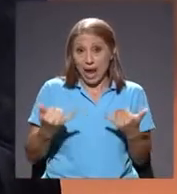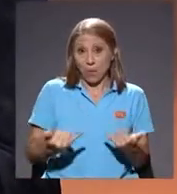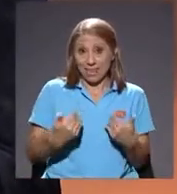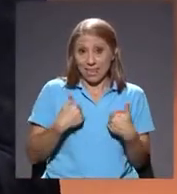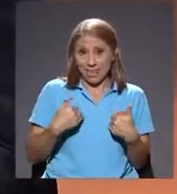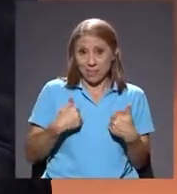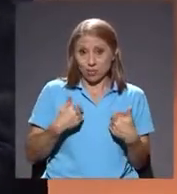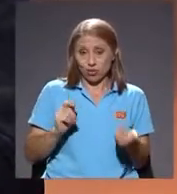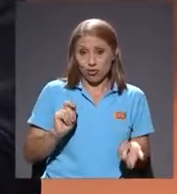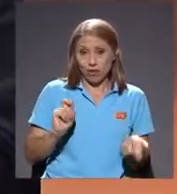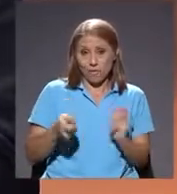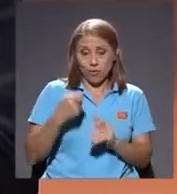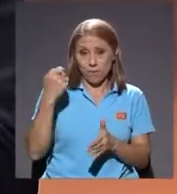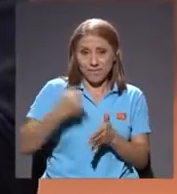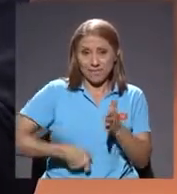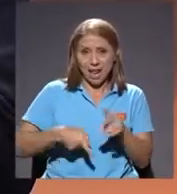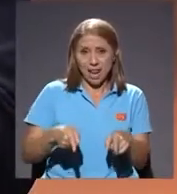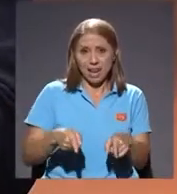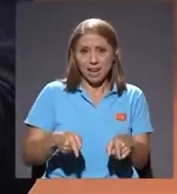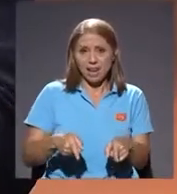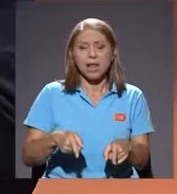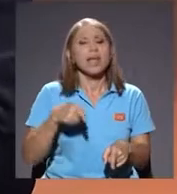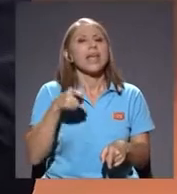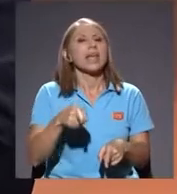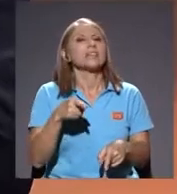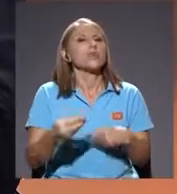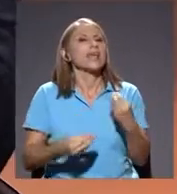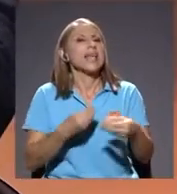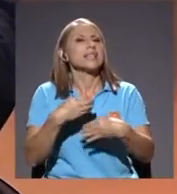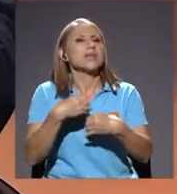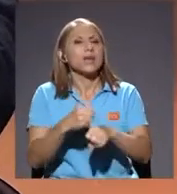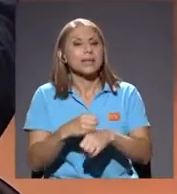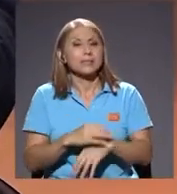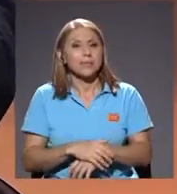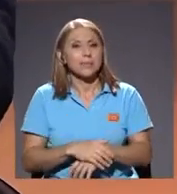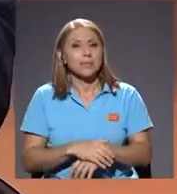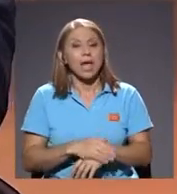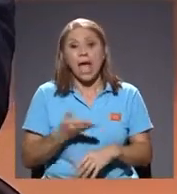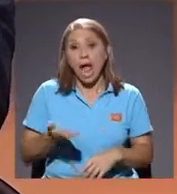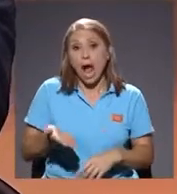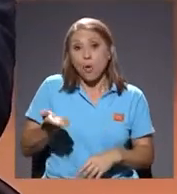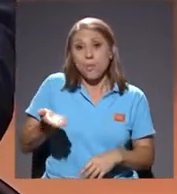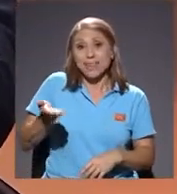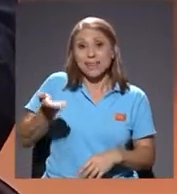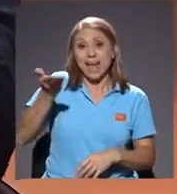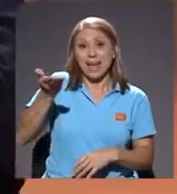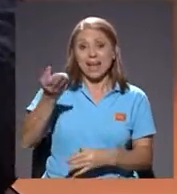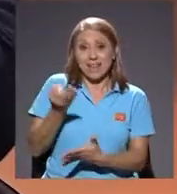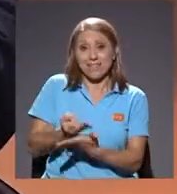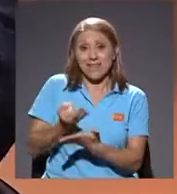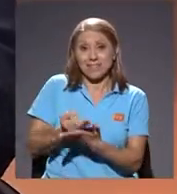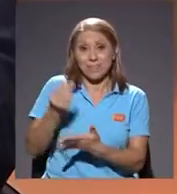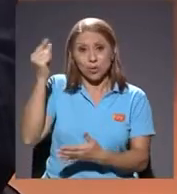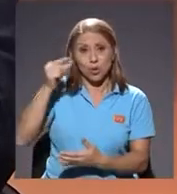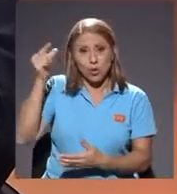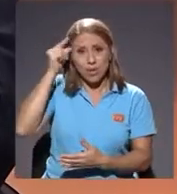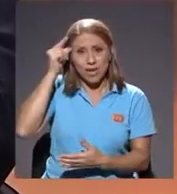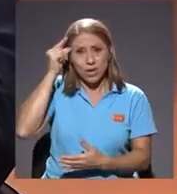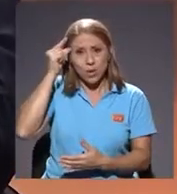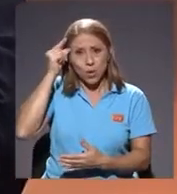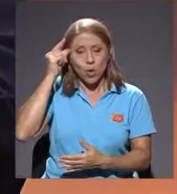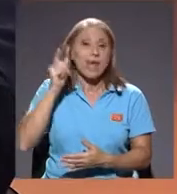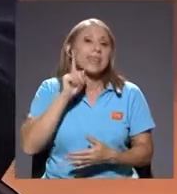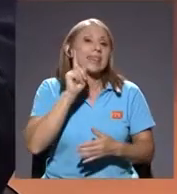de alguna u otra manera lo que hace es aumentar un poco el financiamiento del gobierno de un gasto que aprobamos